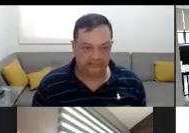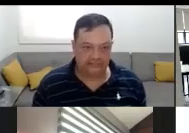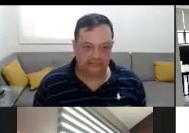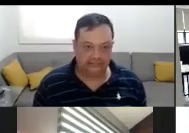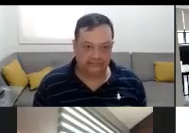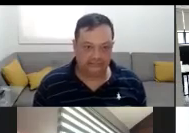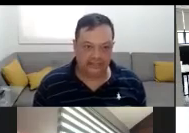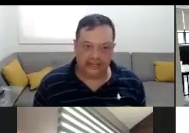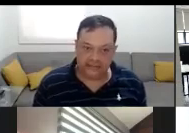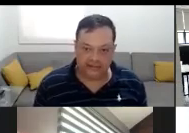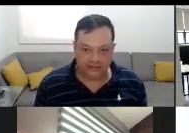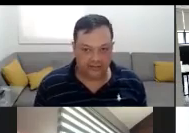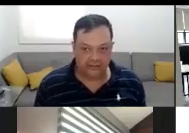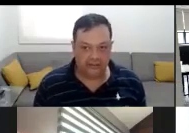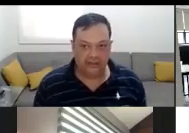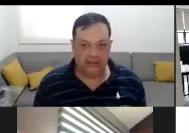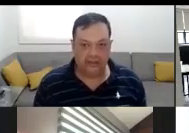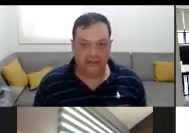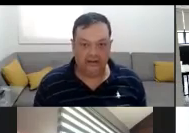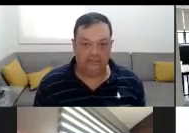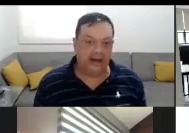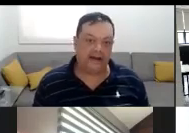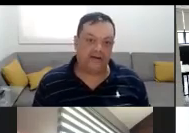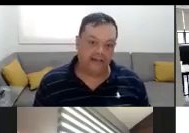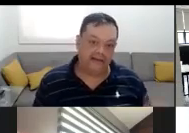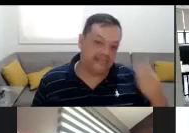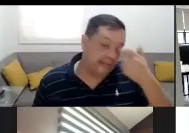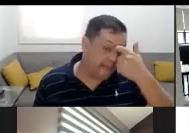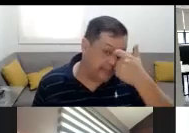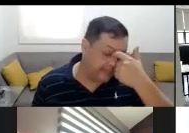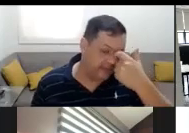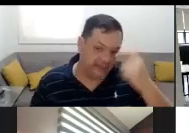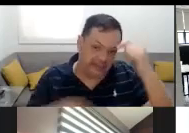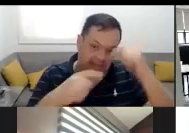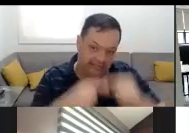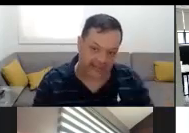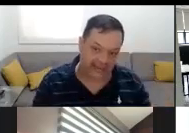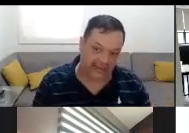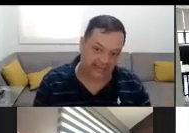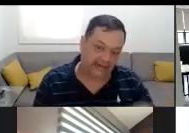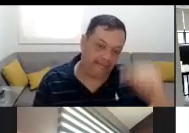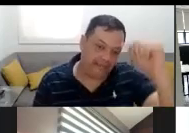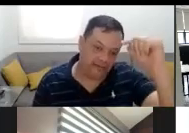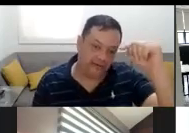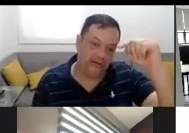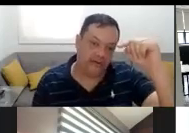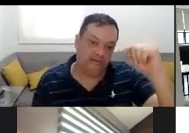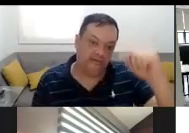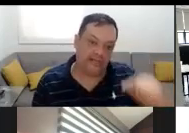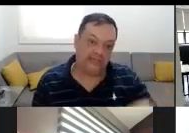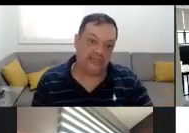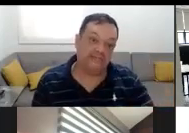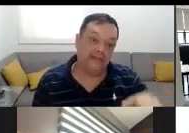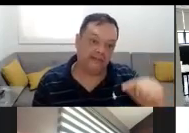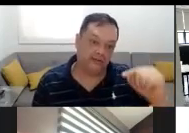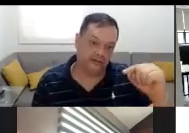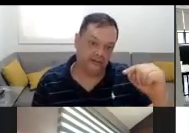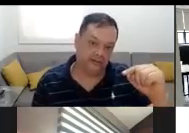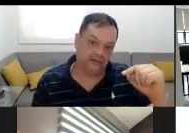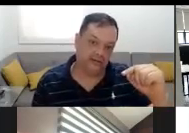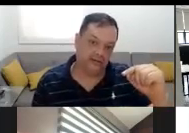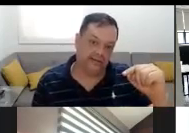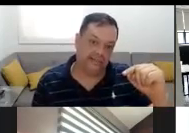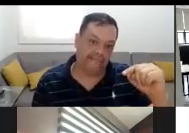2,90, 3 metros. Lo más recomendable es que mínimo entre pisos fuera 3